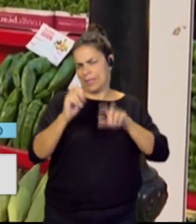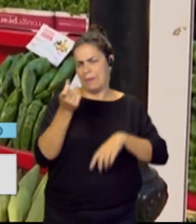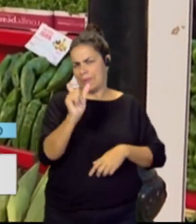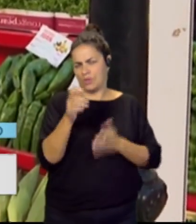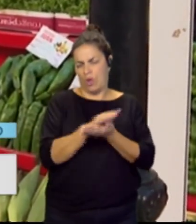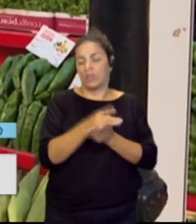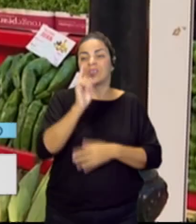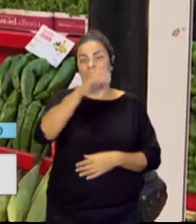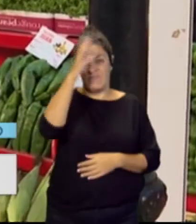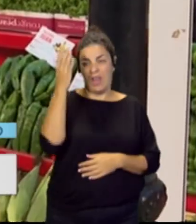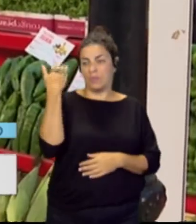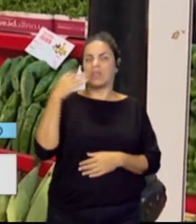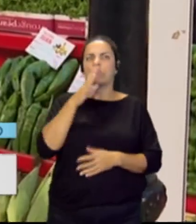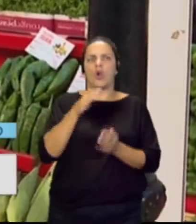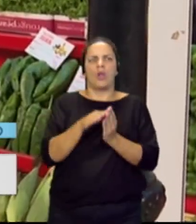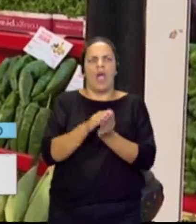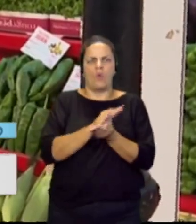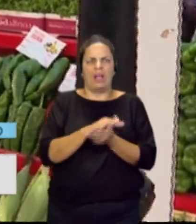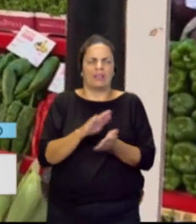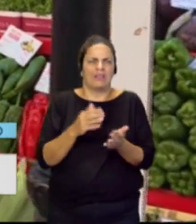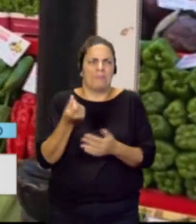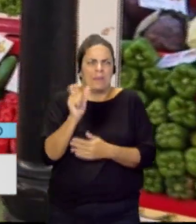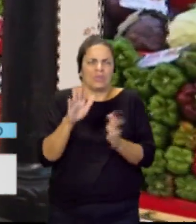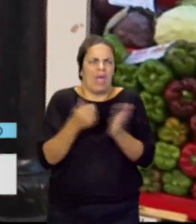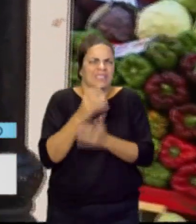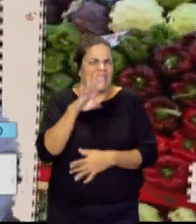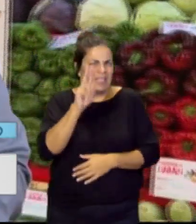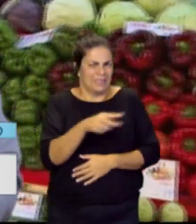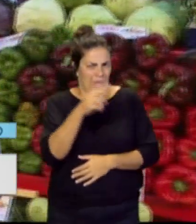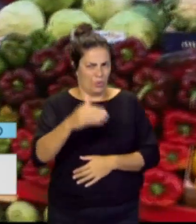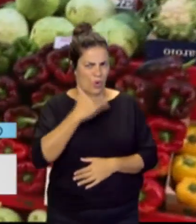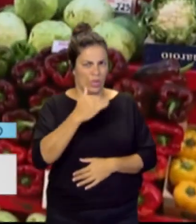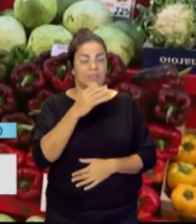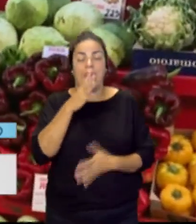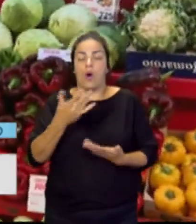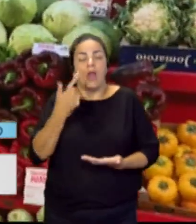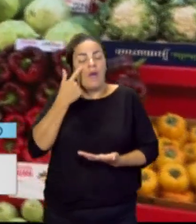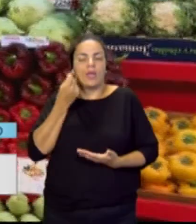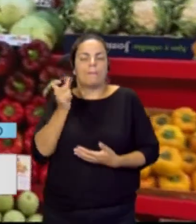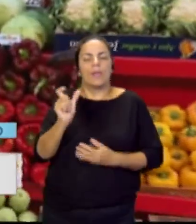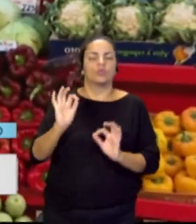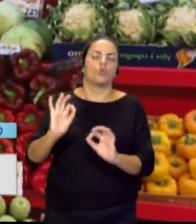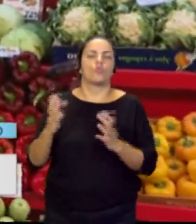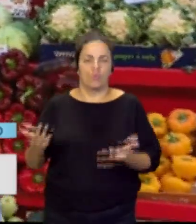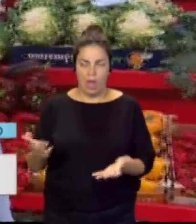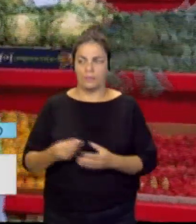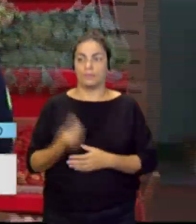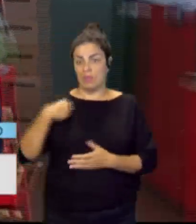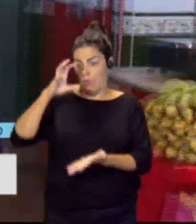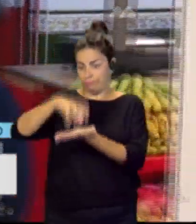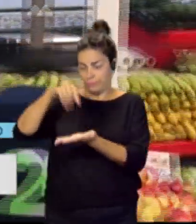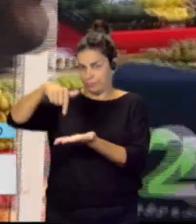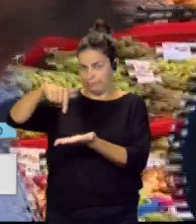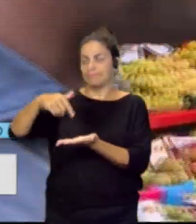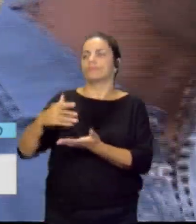precios del aguacate llegaron incluso a rondar los 15 vamos a ver cuánto cuesta el aguacate ahora mismo aquí en este puesto del mercado Nuestra Señora de África en